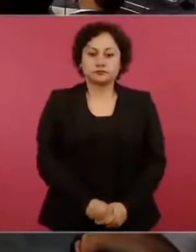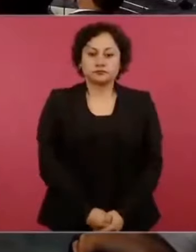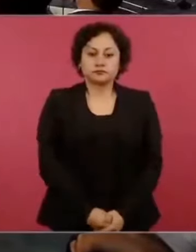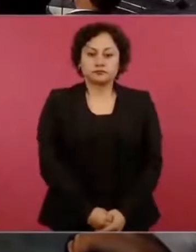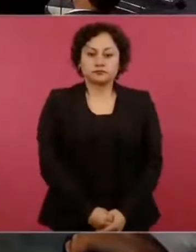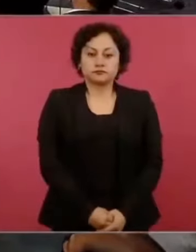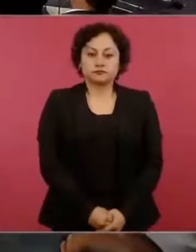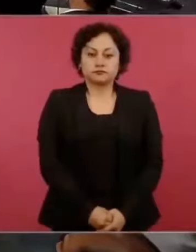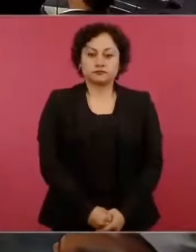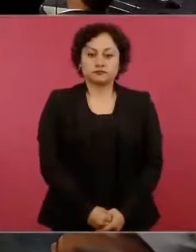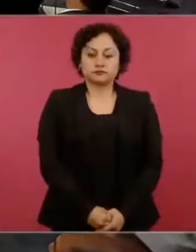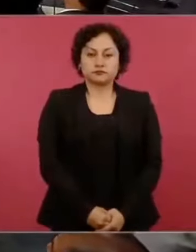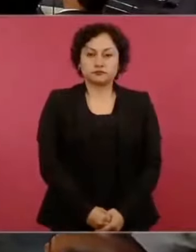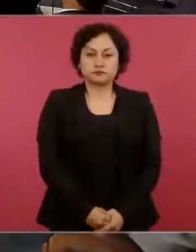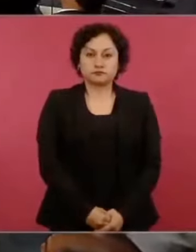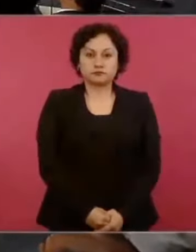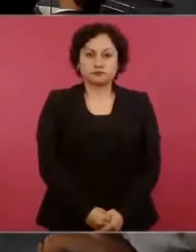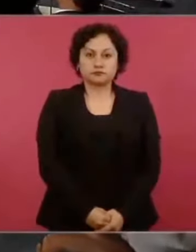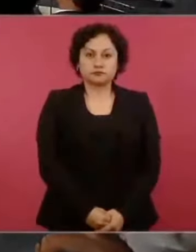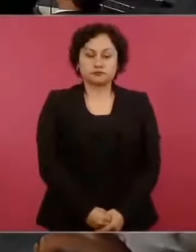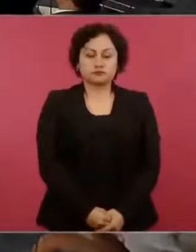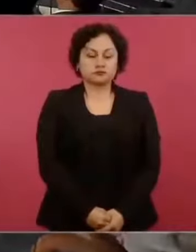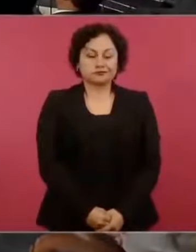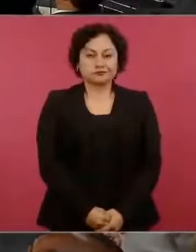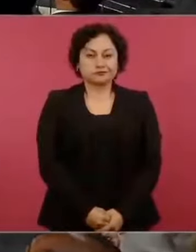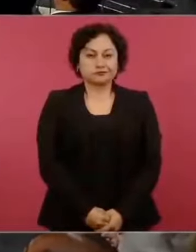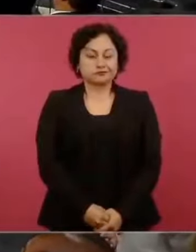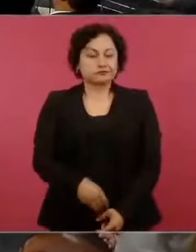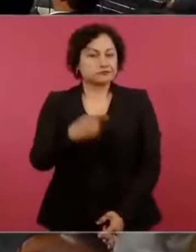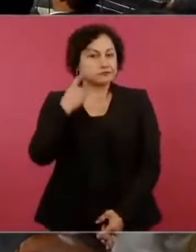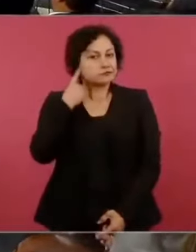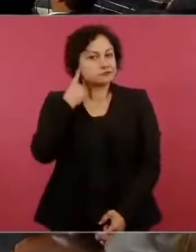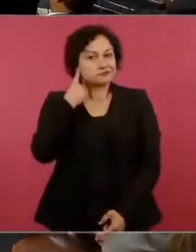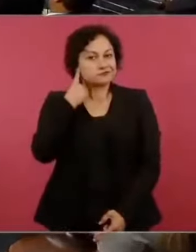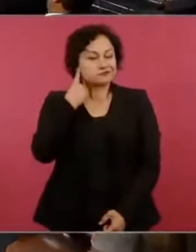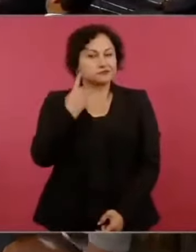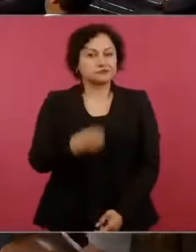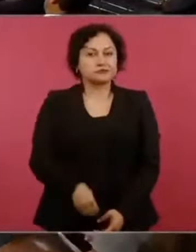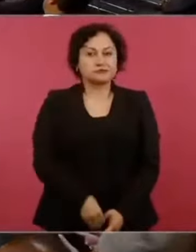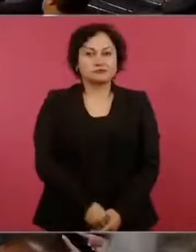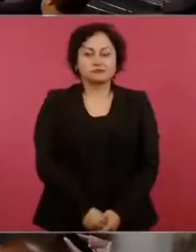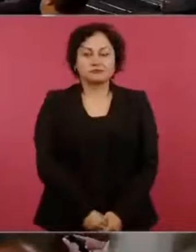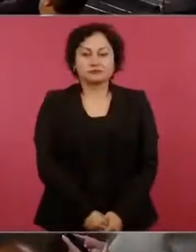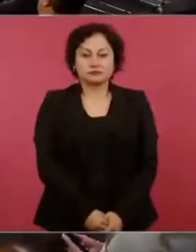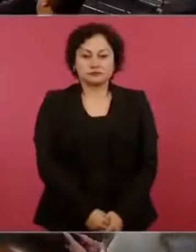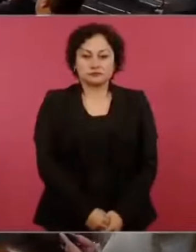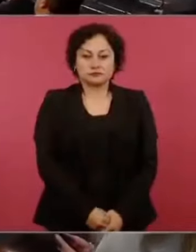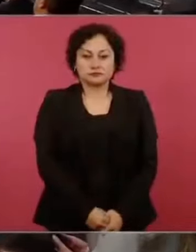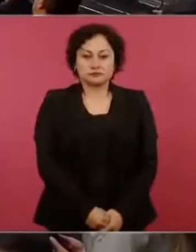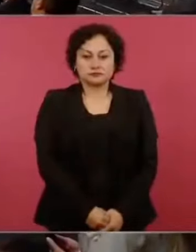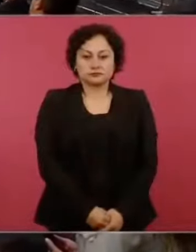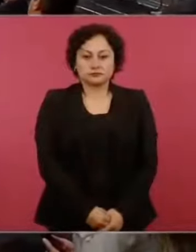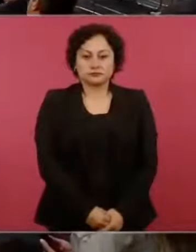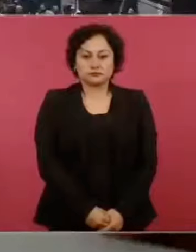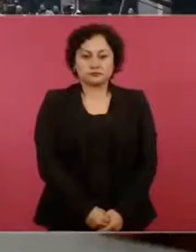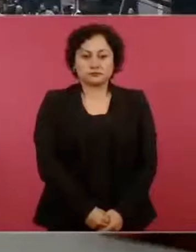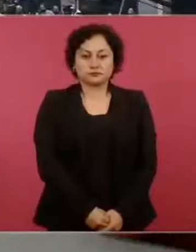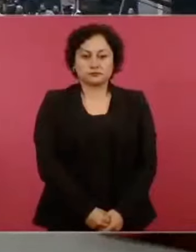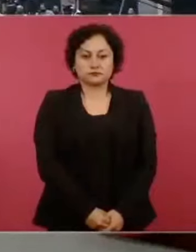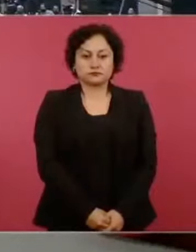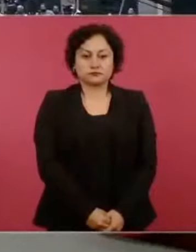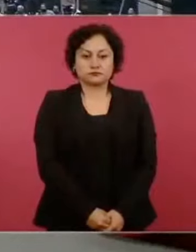realizar esta acción. Usted lo señala, nadie hace esto si no está apoyado o muy seguro de que va a